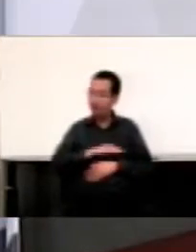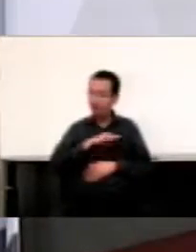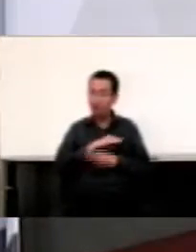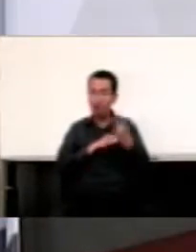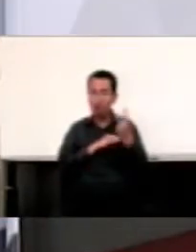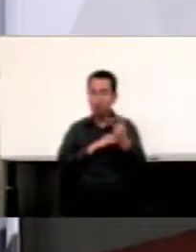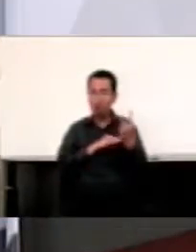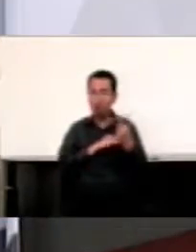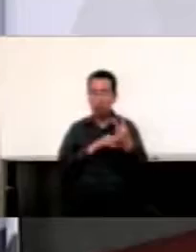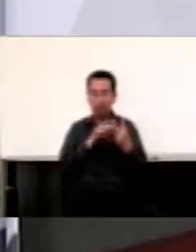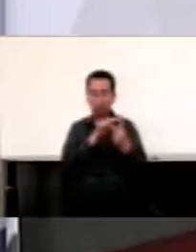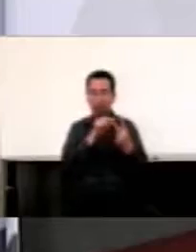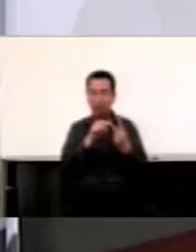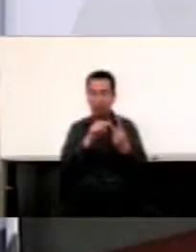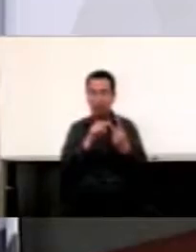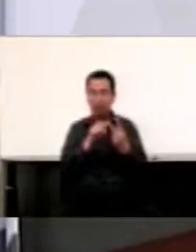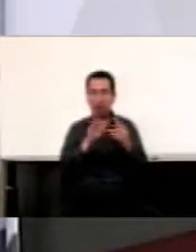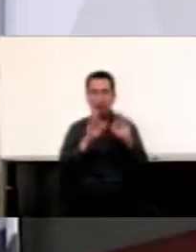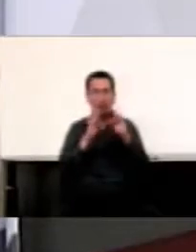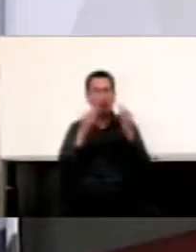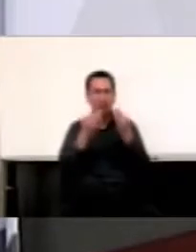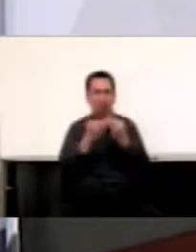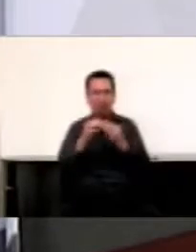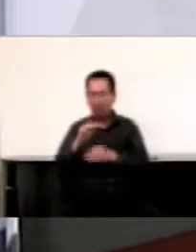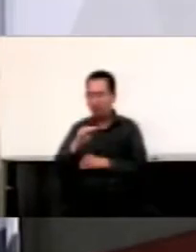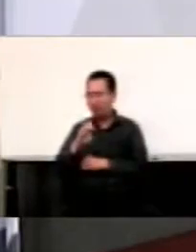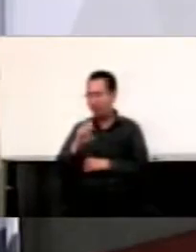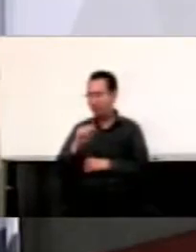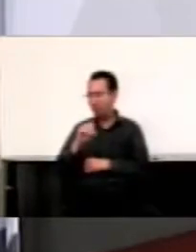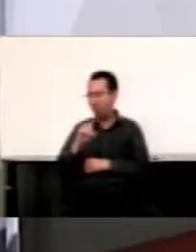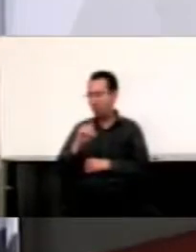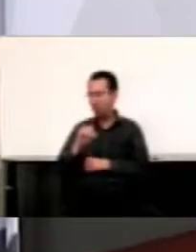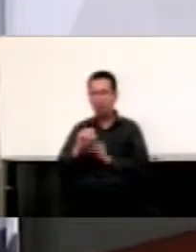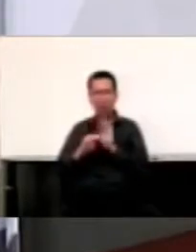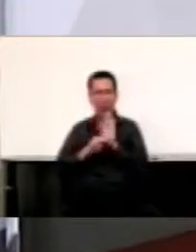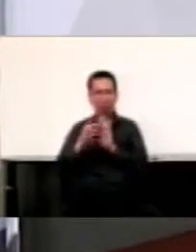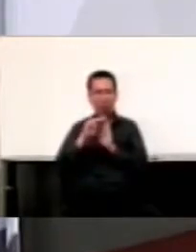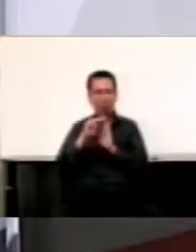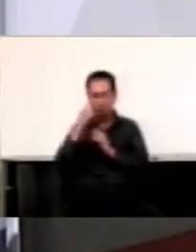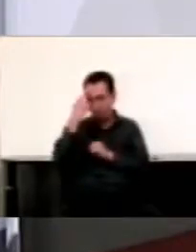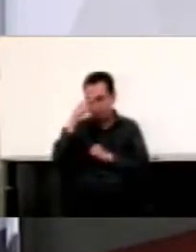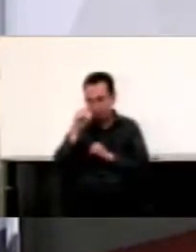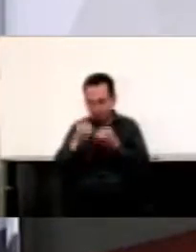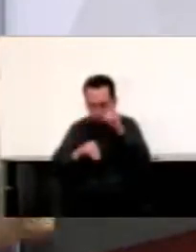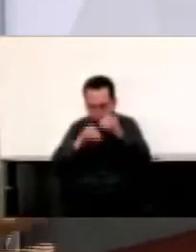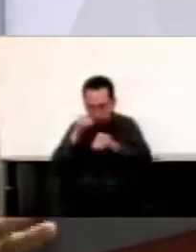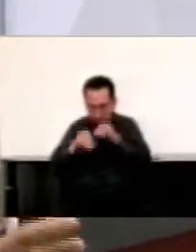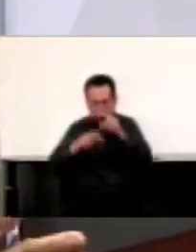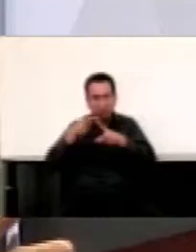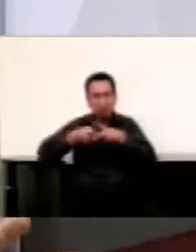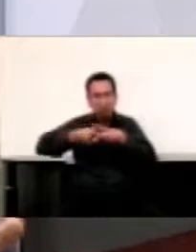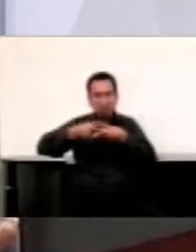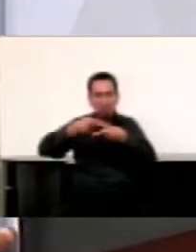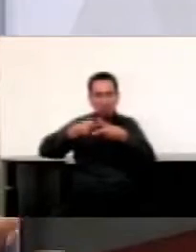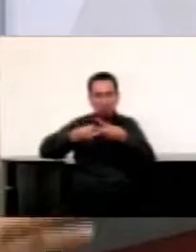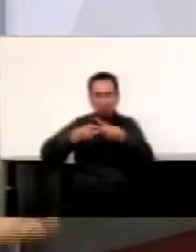Ganatios, porque el rigor metodológico que hay aquí, hay cruces de indicadores, analizan indicadores